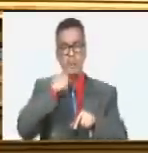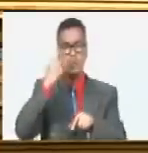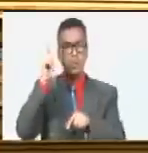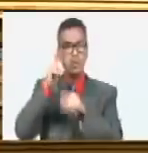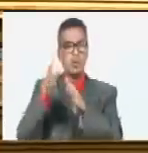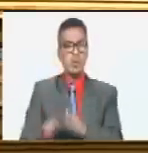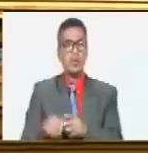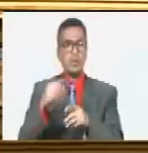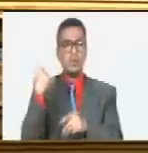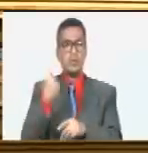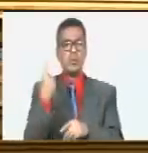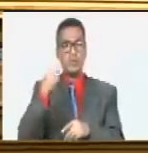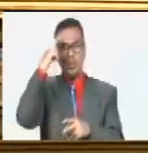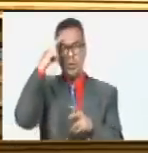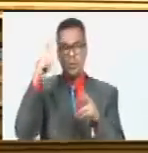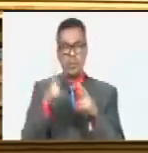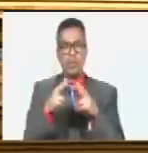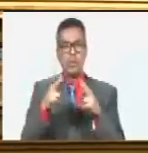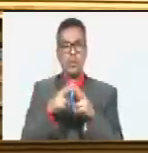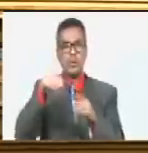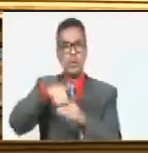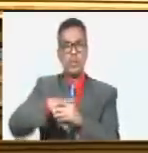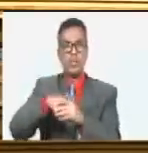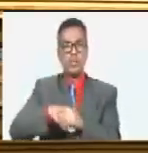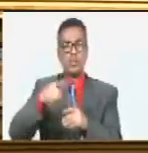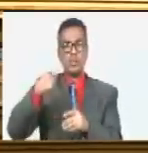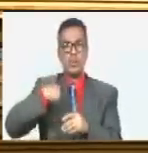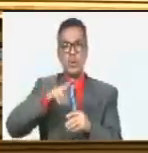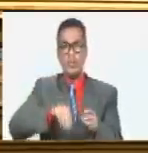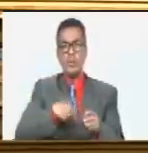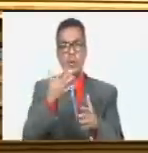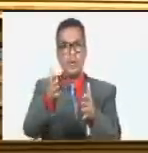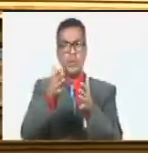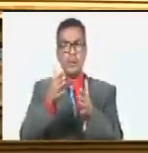solamente reconoce elecciones cuando las ganan.